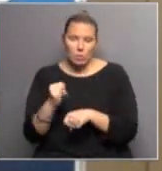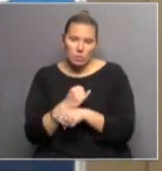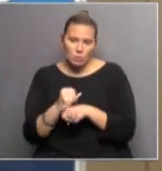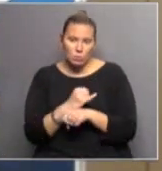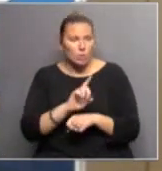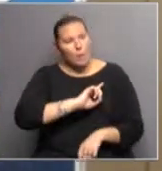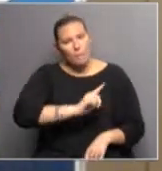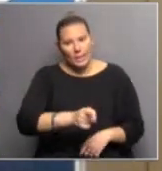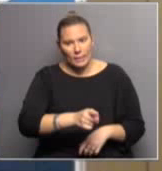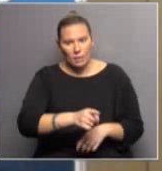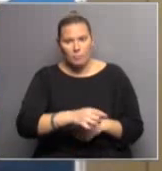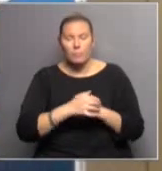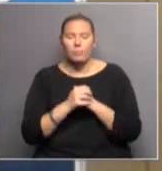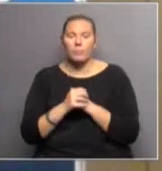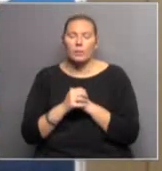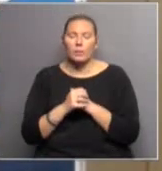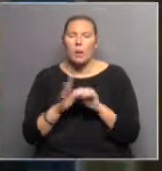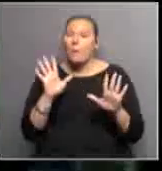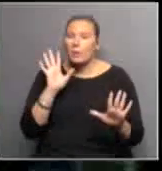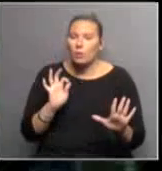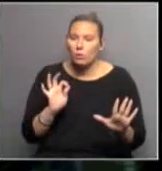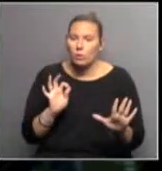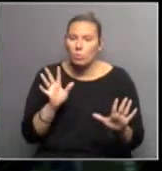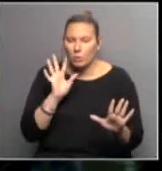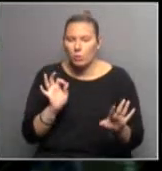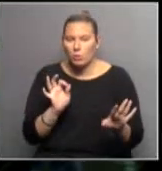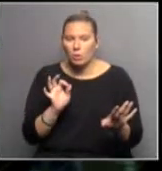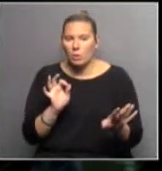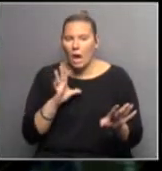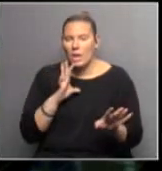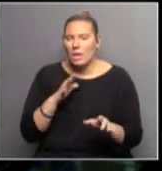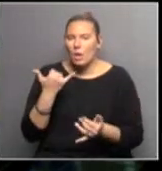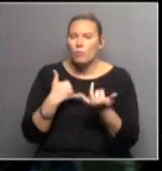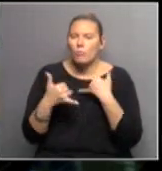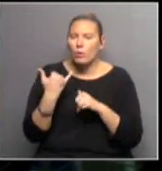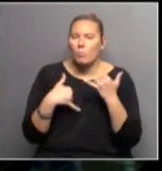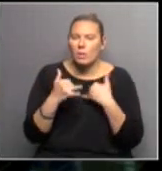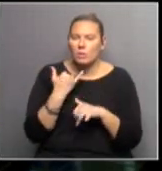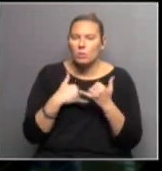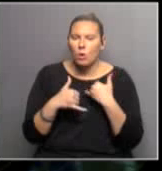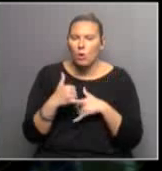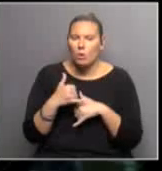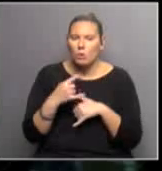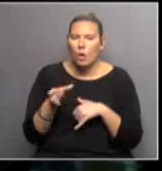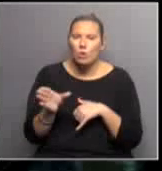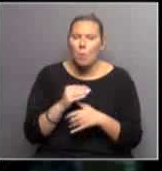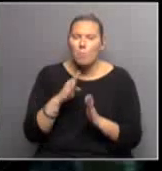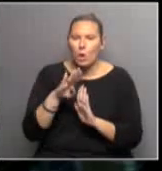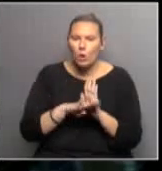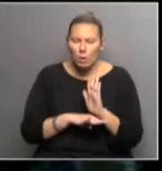¿sí? Ahora, y perdón, ¿tienen datos de quiénes hacen todo el programa,